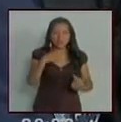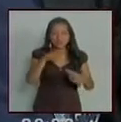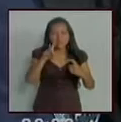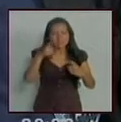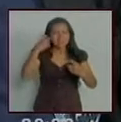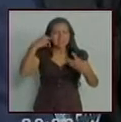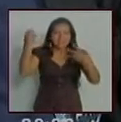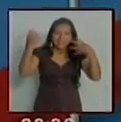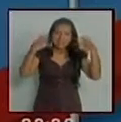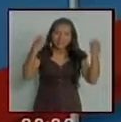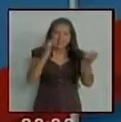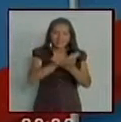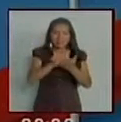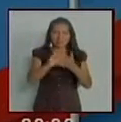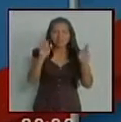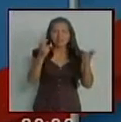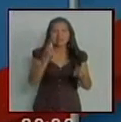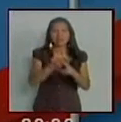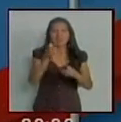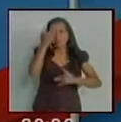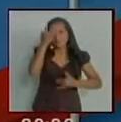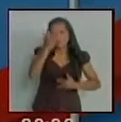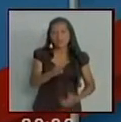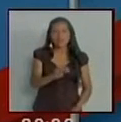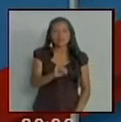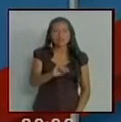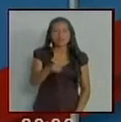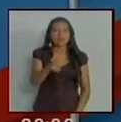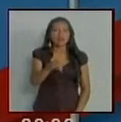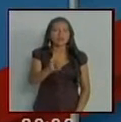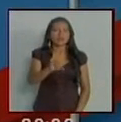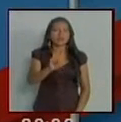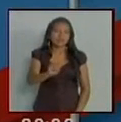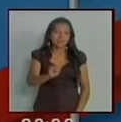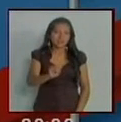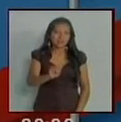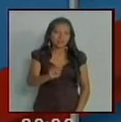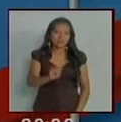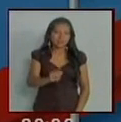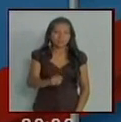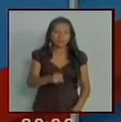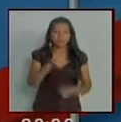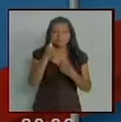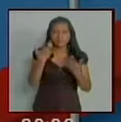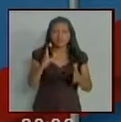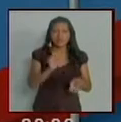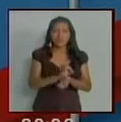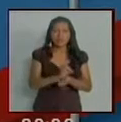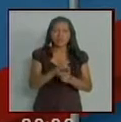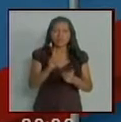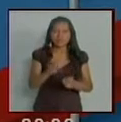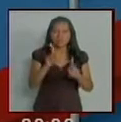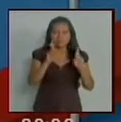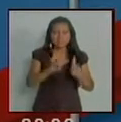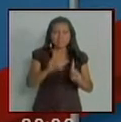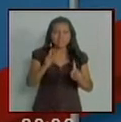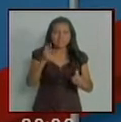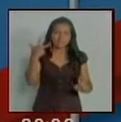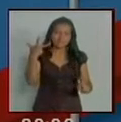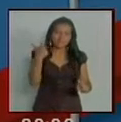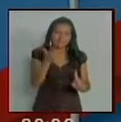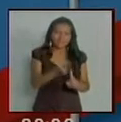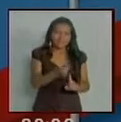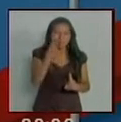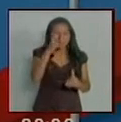mosca, se llama miasis la enfermedad. Y esa es una cirugía que se practica al paciente. Se tiene que sedar porque el paciente puede enloquecer